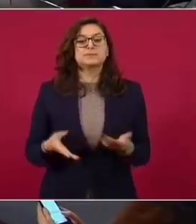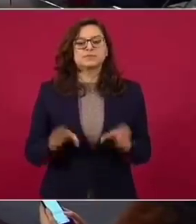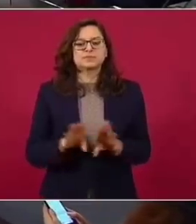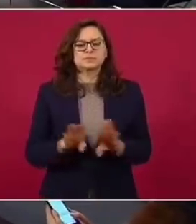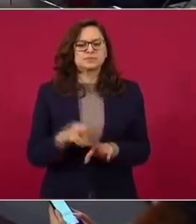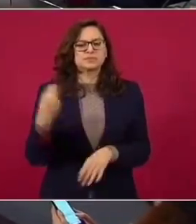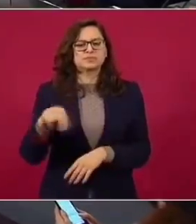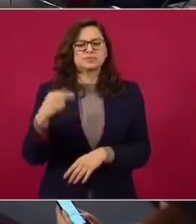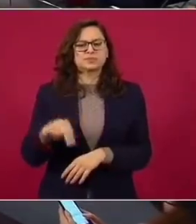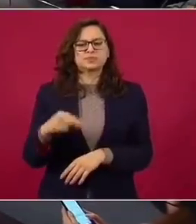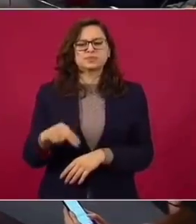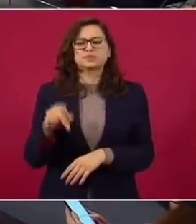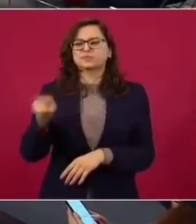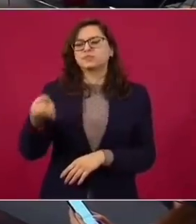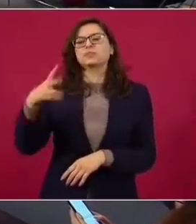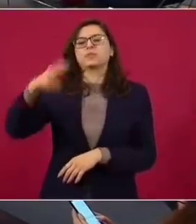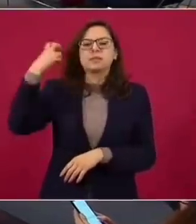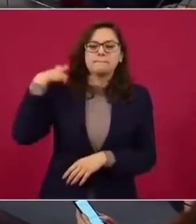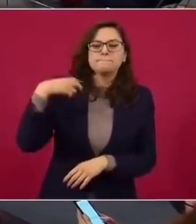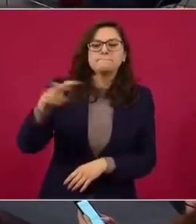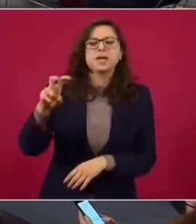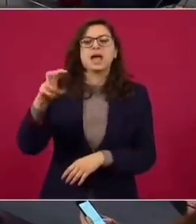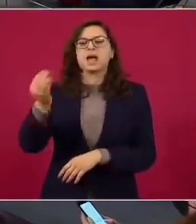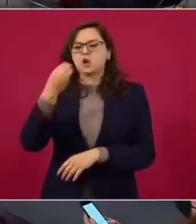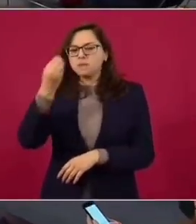donde les pagaban los viajes.